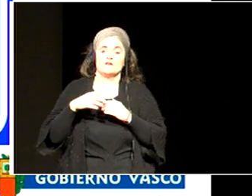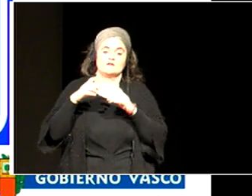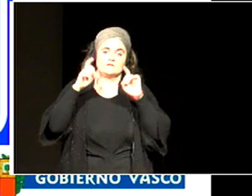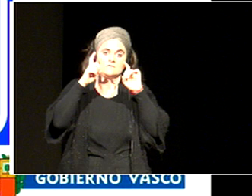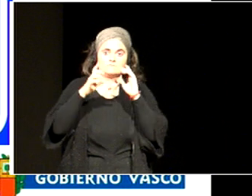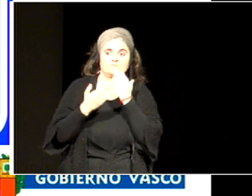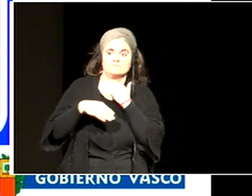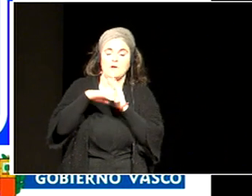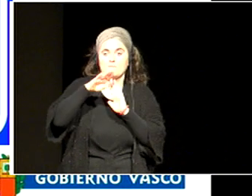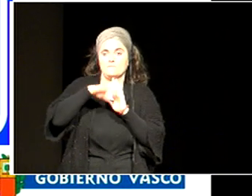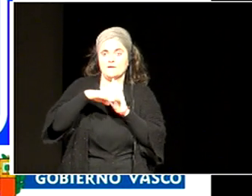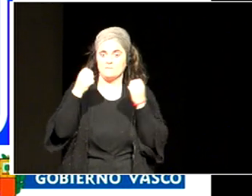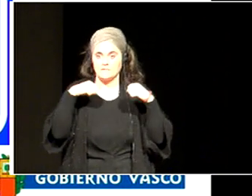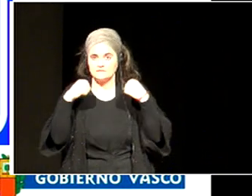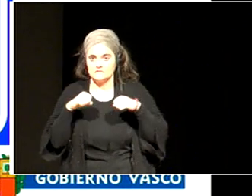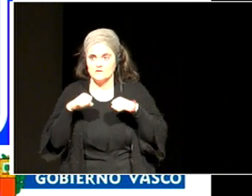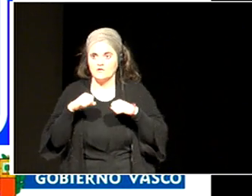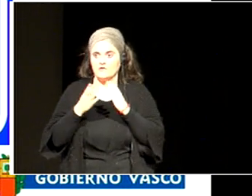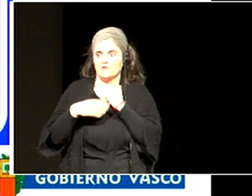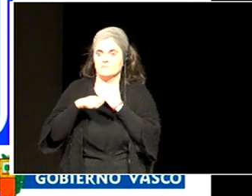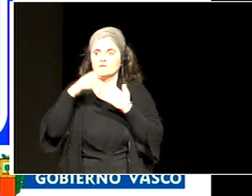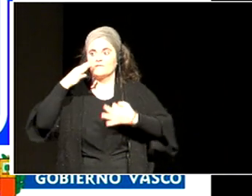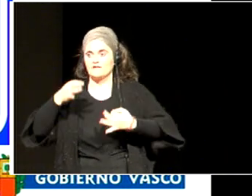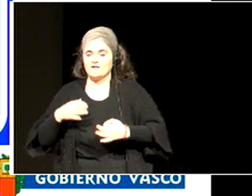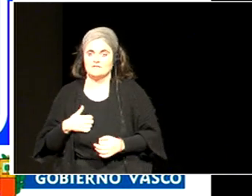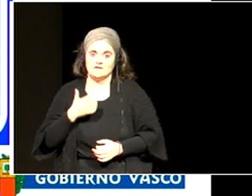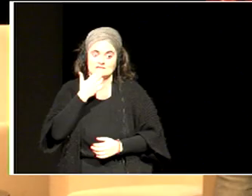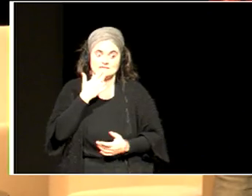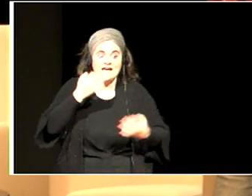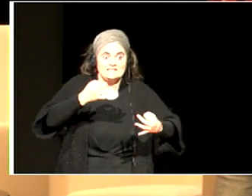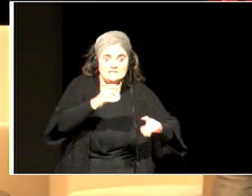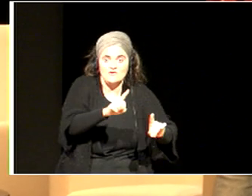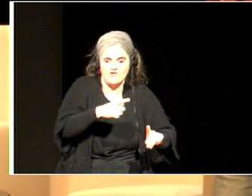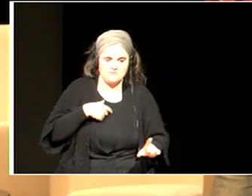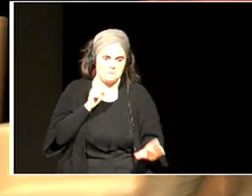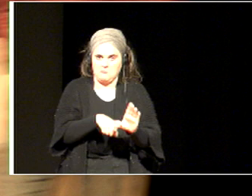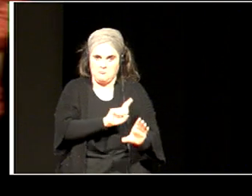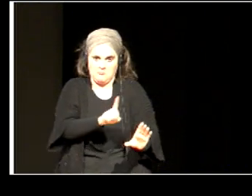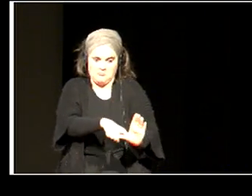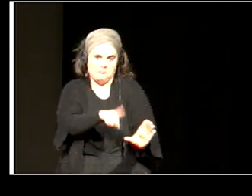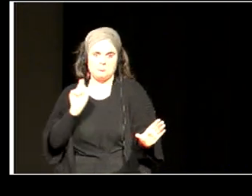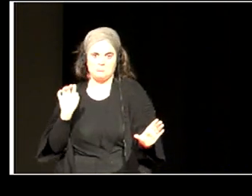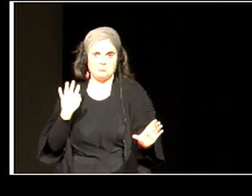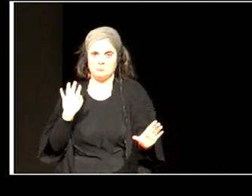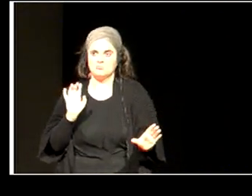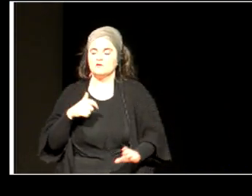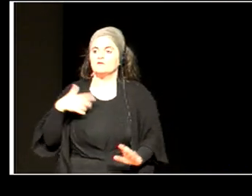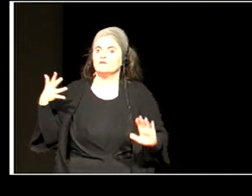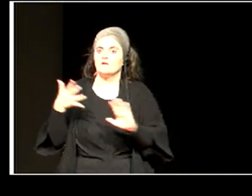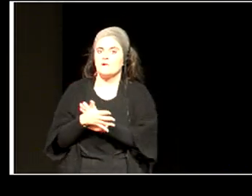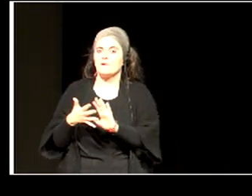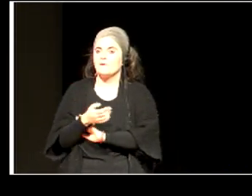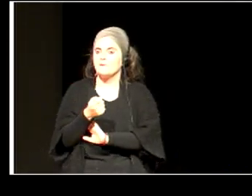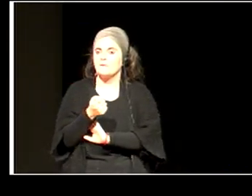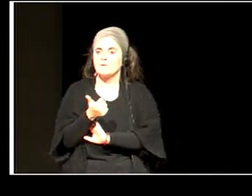si no yo no hubiera estado en este plan de coeducación por lo tanto yo os traigo un poco la explicación de